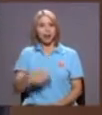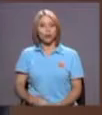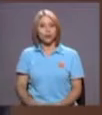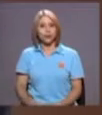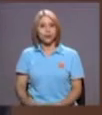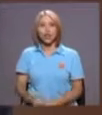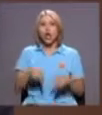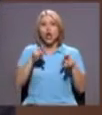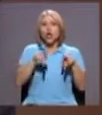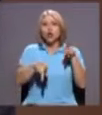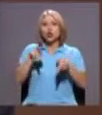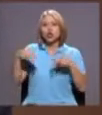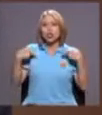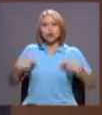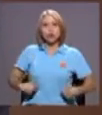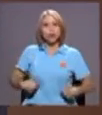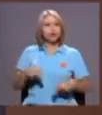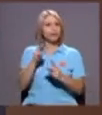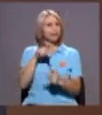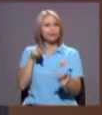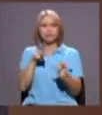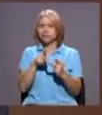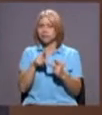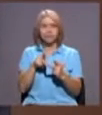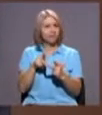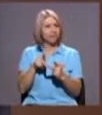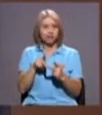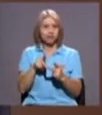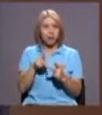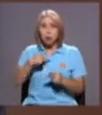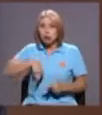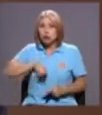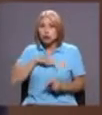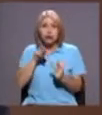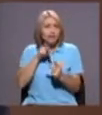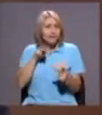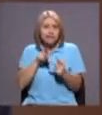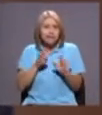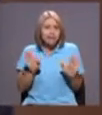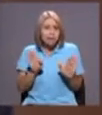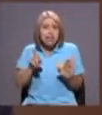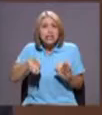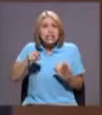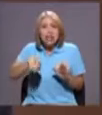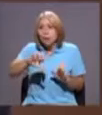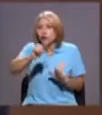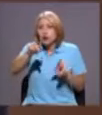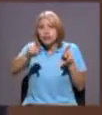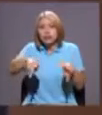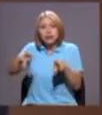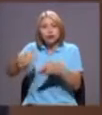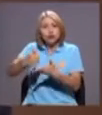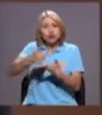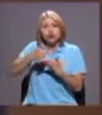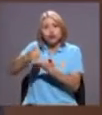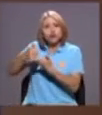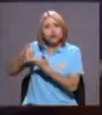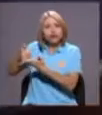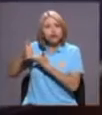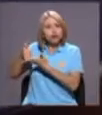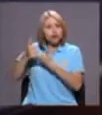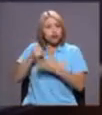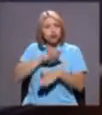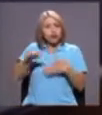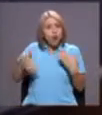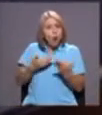Los seres humanos no somos perfectos, y como no somos perfectos, pues necesitamos ayuda de los demás, y necesitamos ayuda de todos